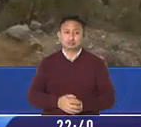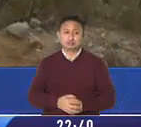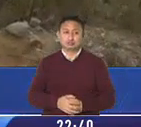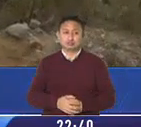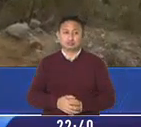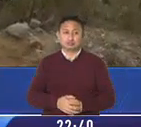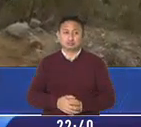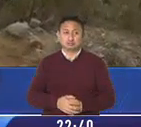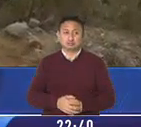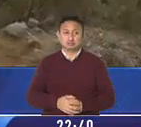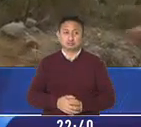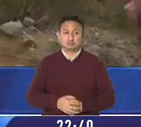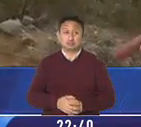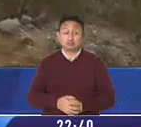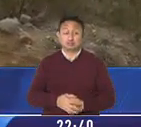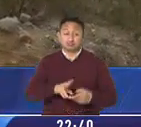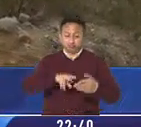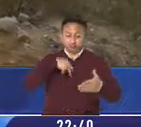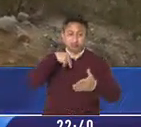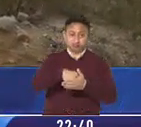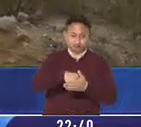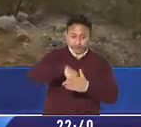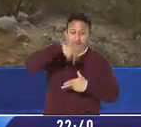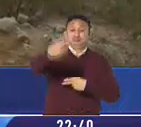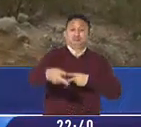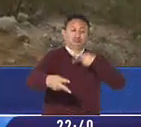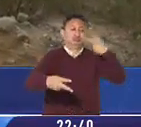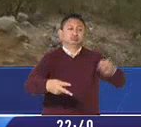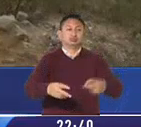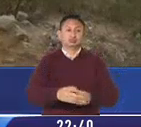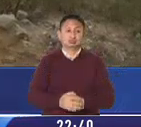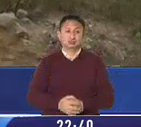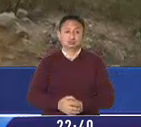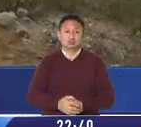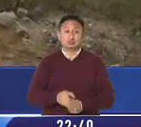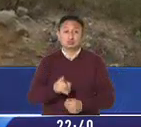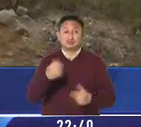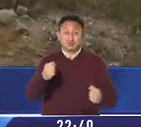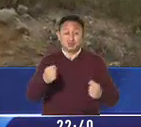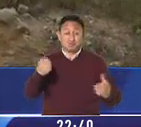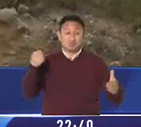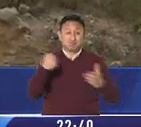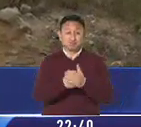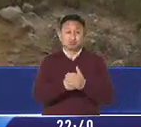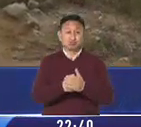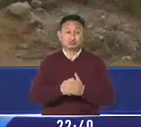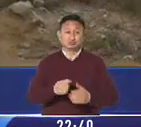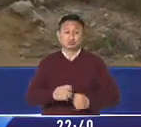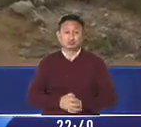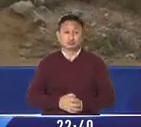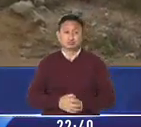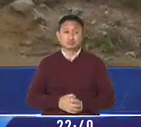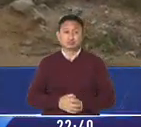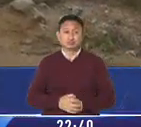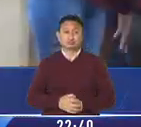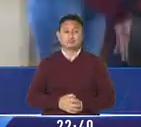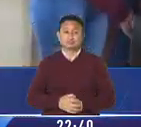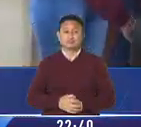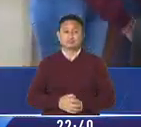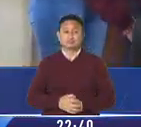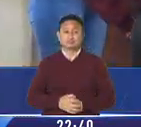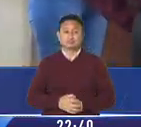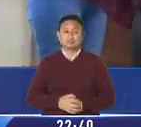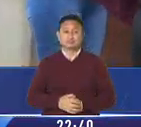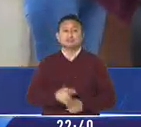los muchachos. Han volado y presuntamente han impactado ahí en esa piedra. Ahí ha caído uno.